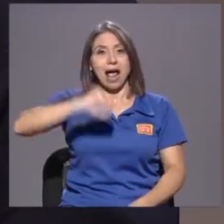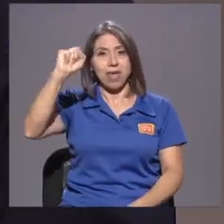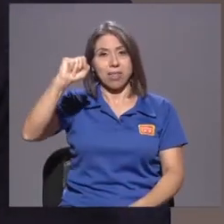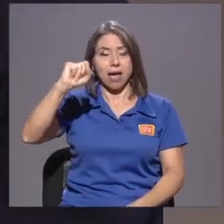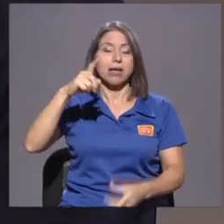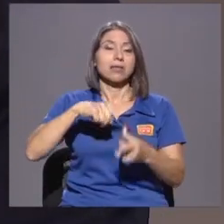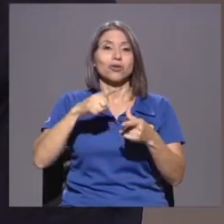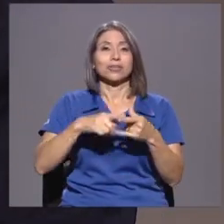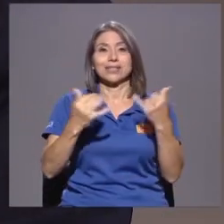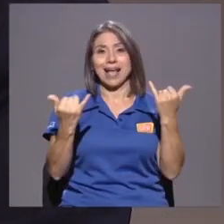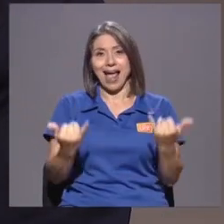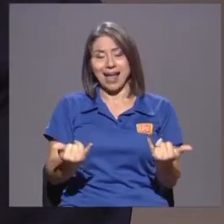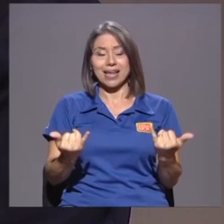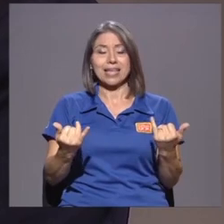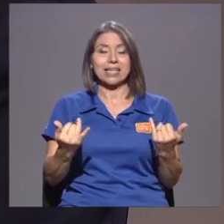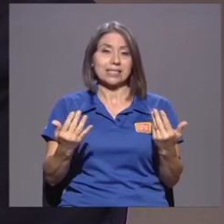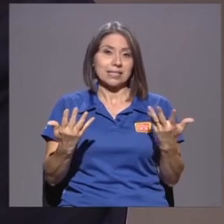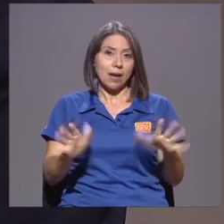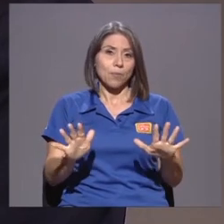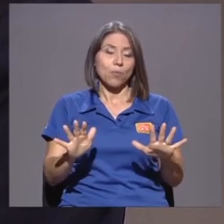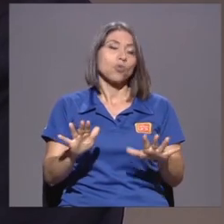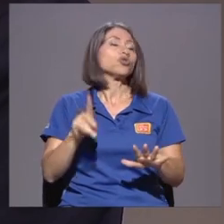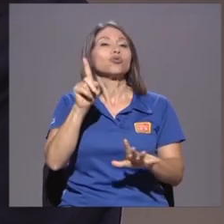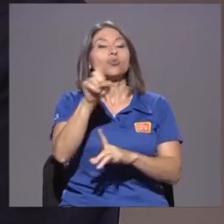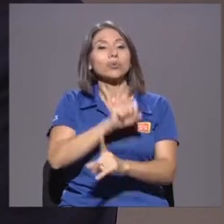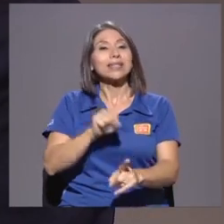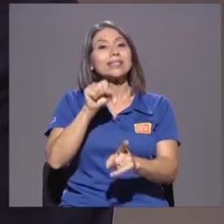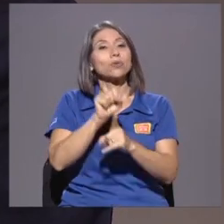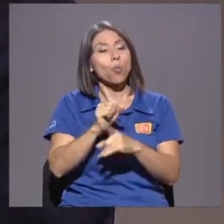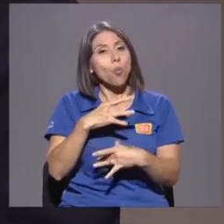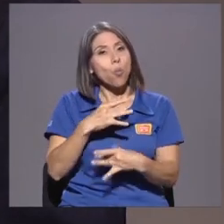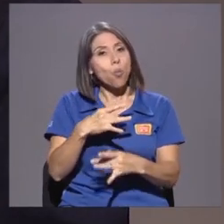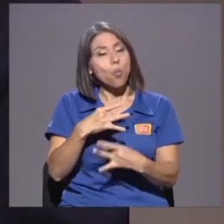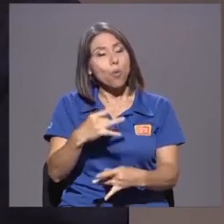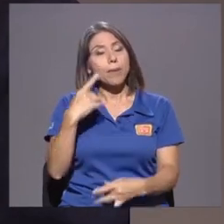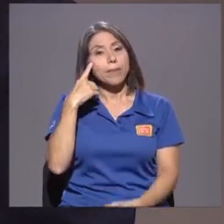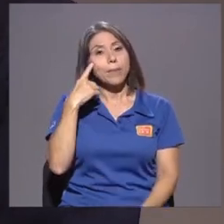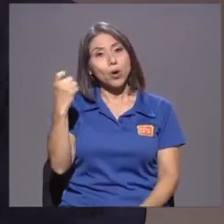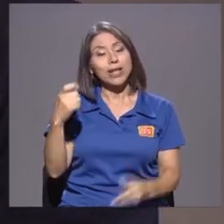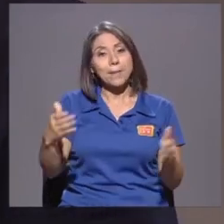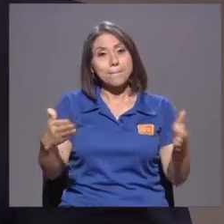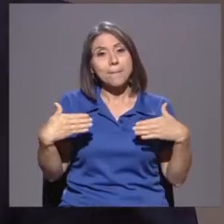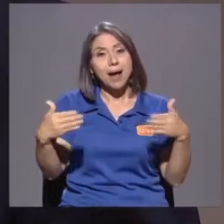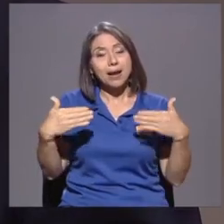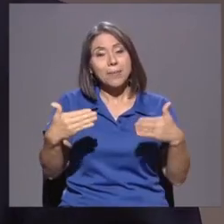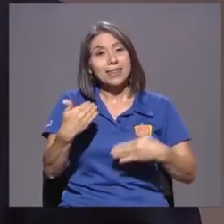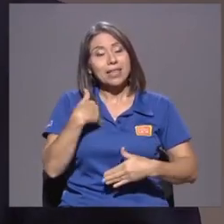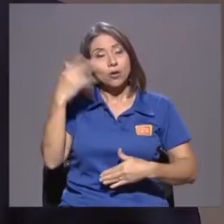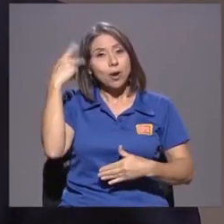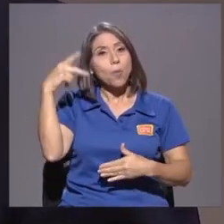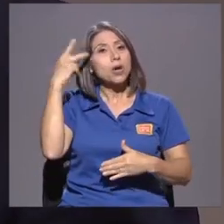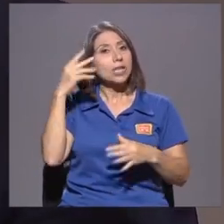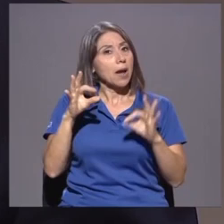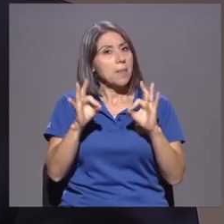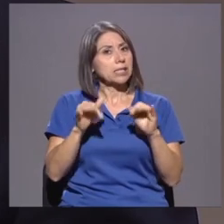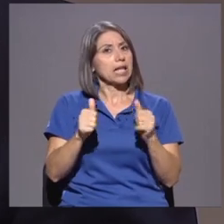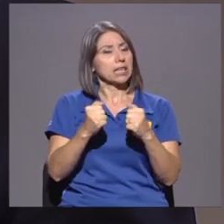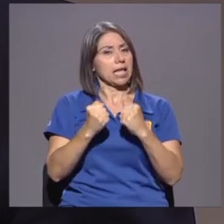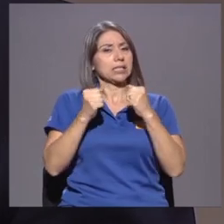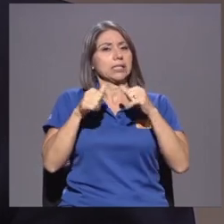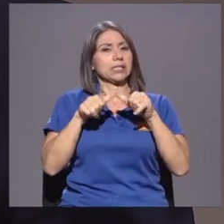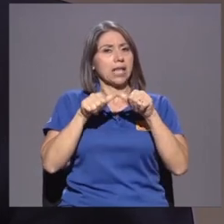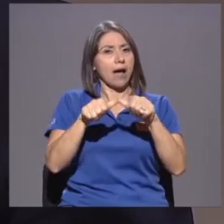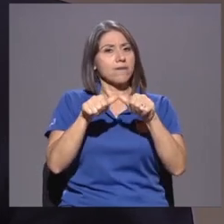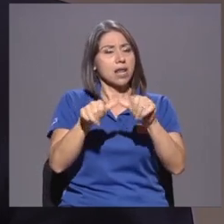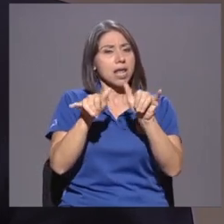aquí estamos en una situación interesante porque panamá de una política bastante estable pero se